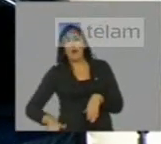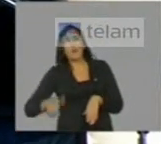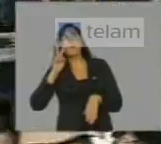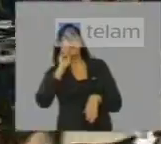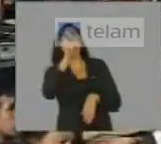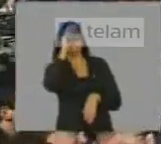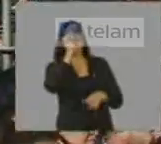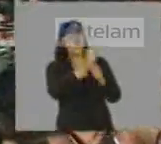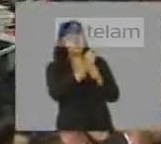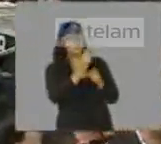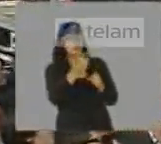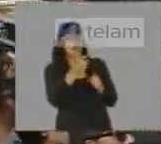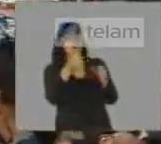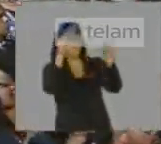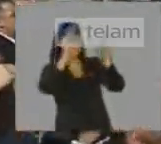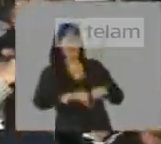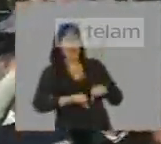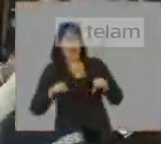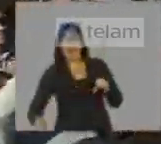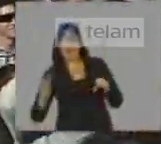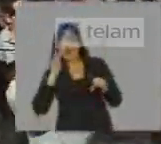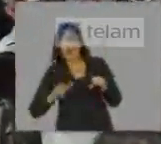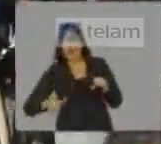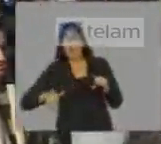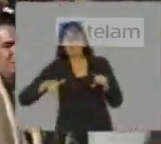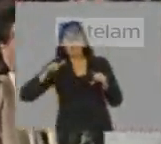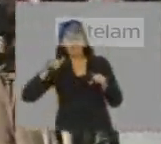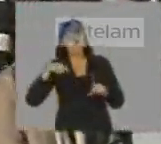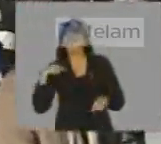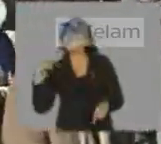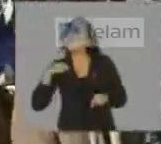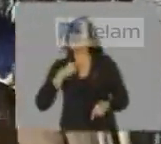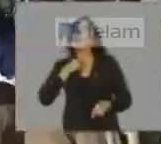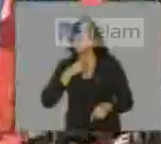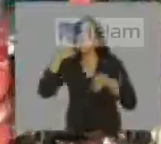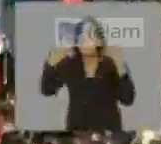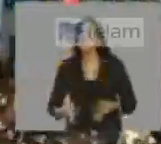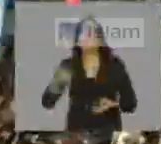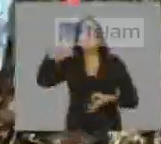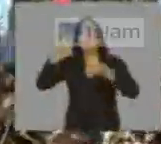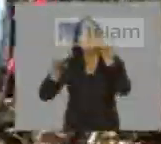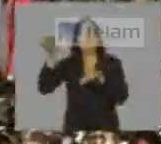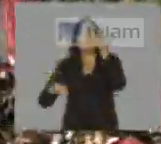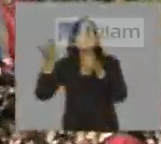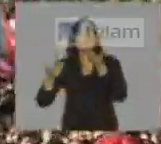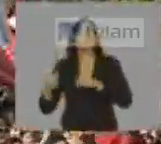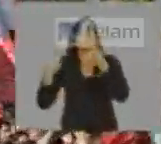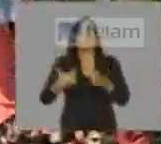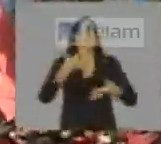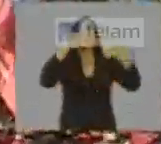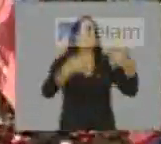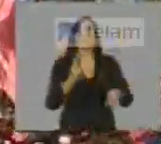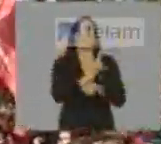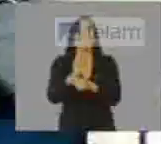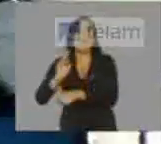trabajo, es también por lograr una justicia que dé verdadera seguridad a los argentinos.